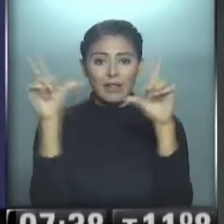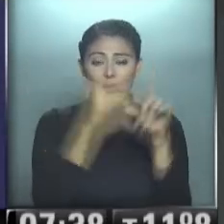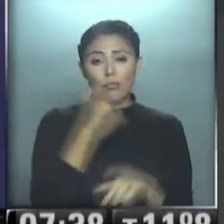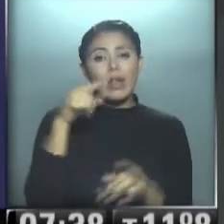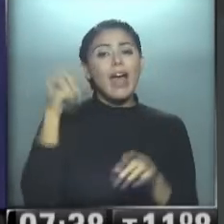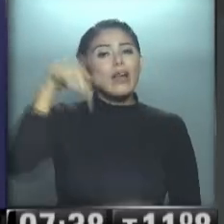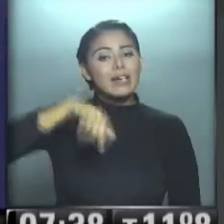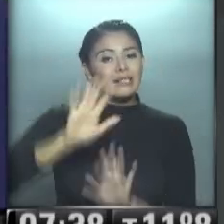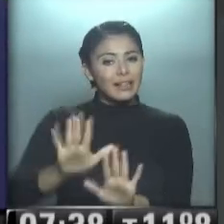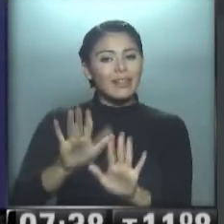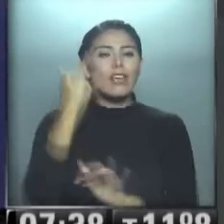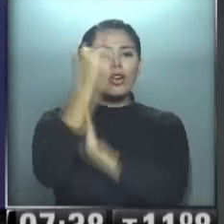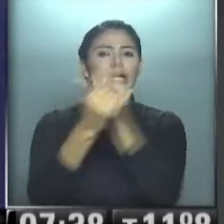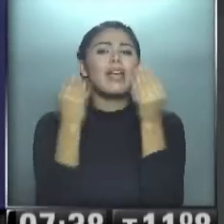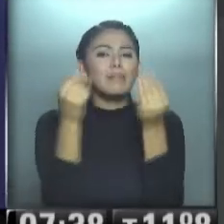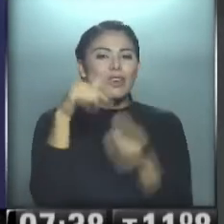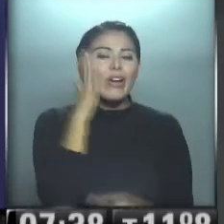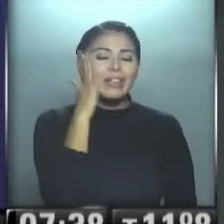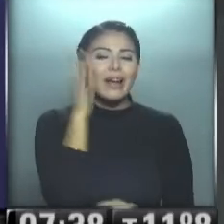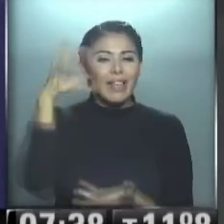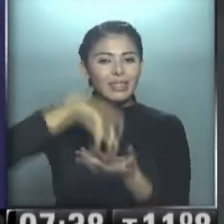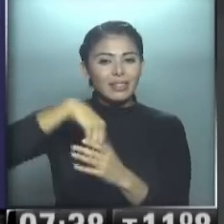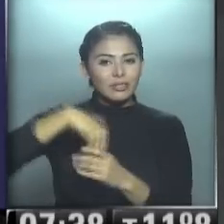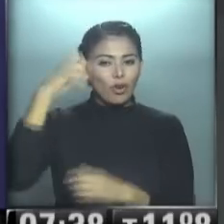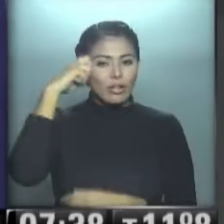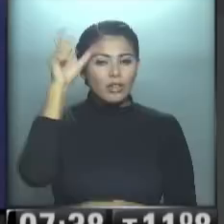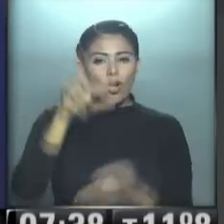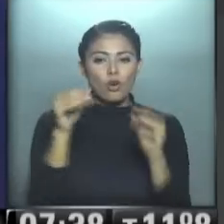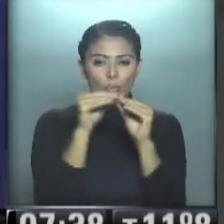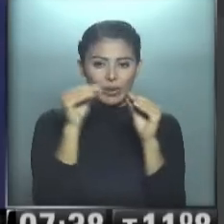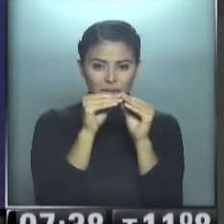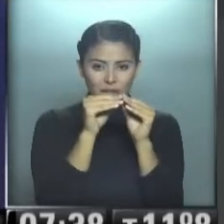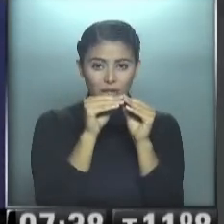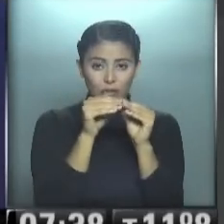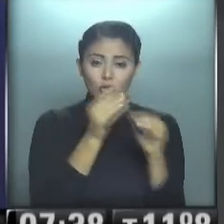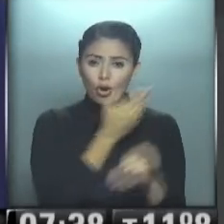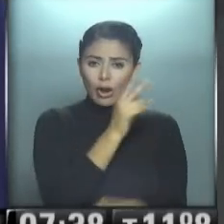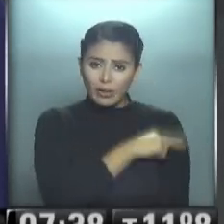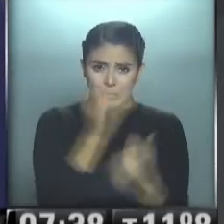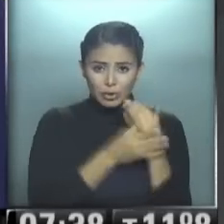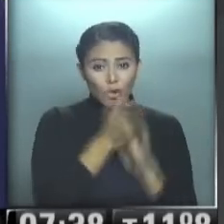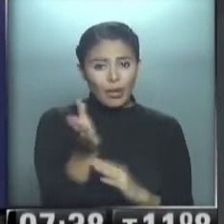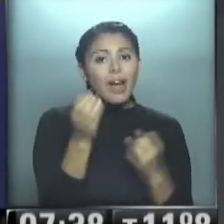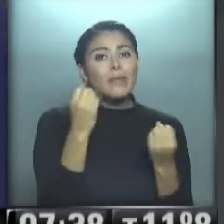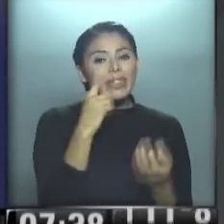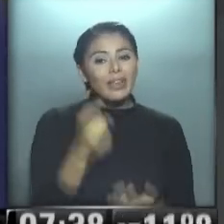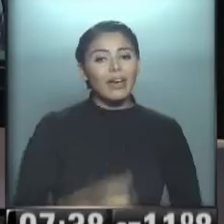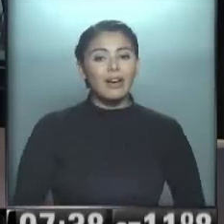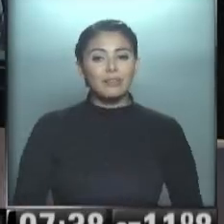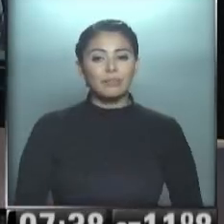Pero quien ya está con nosotros y nos va a contar qué va a pasar esta tarde en el Congreso Nacional es Fernando Fracchelli. Va finalmente el jefe de gabinete. Fernando, ¿qué tal? Muy buen